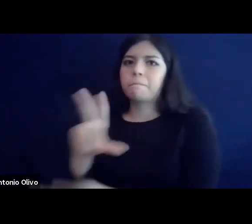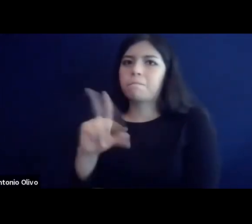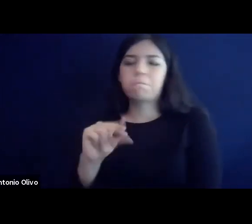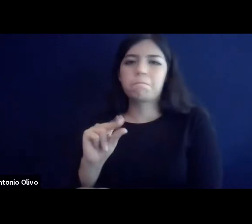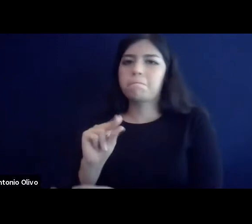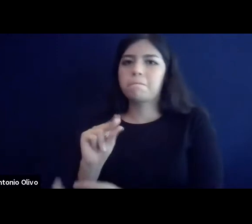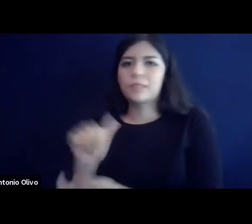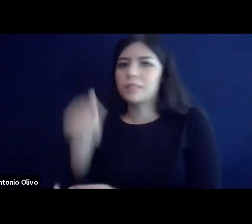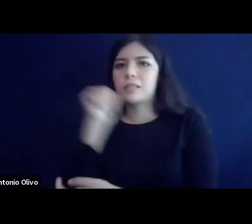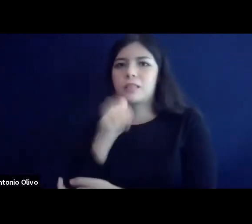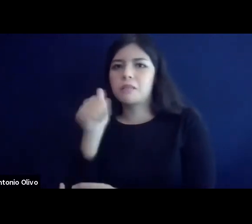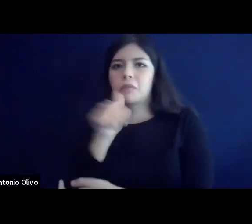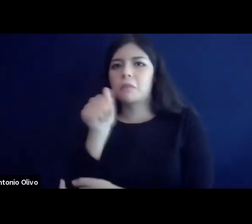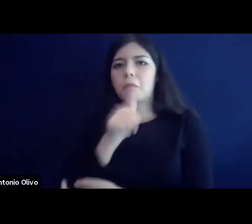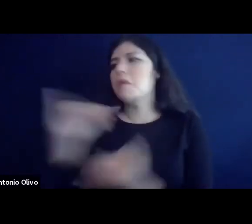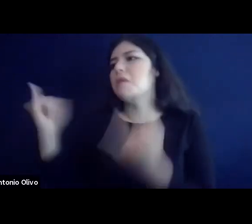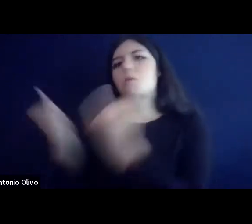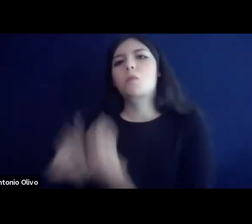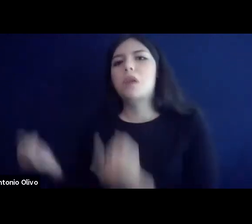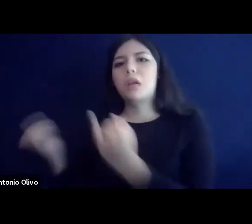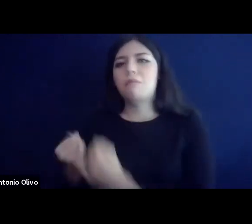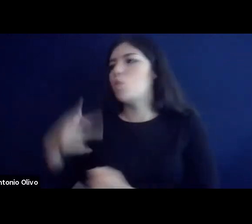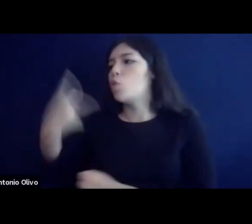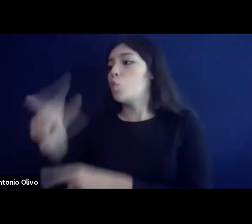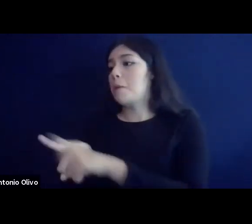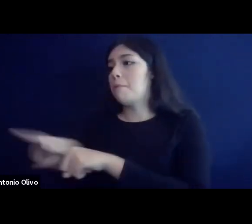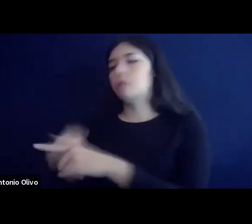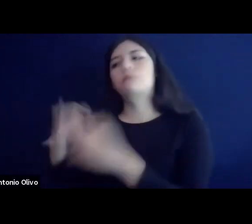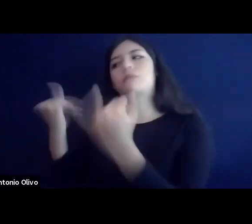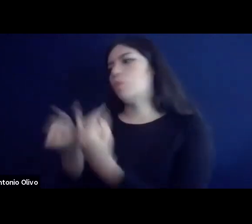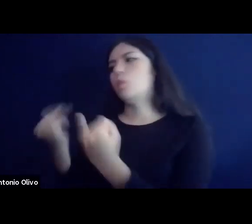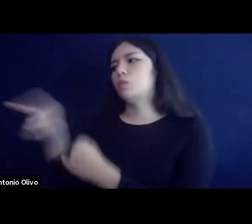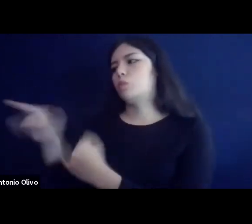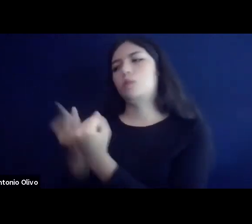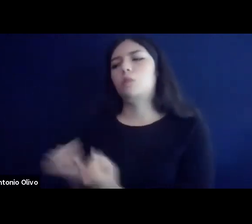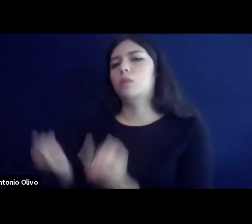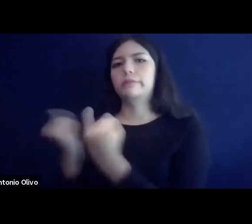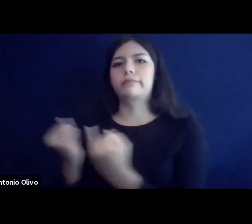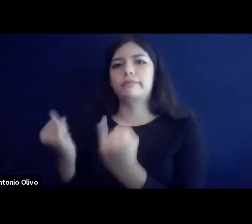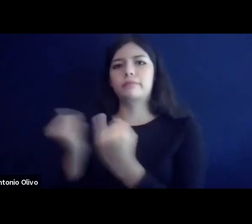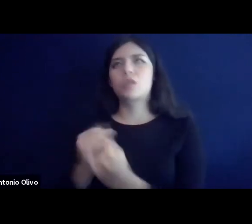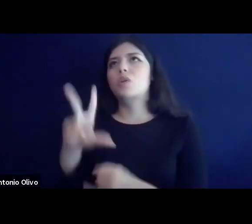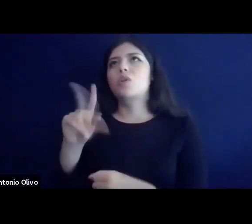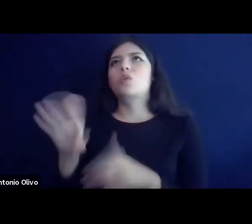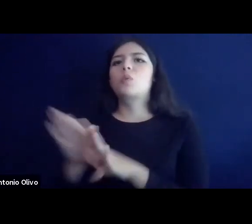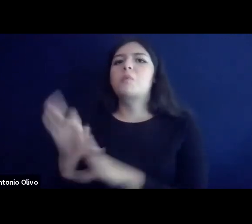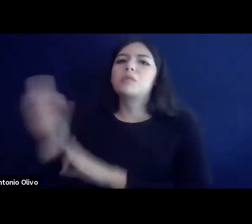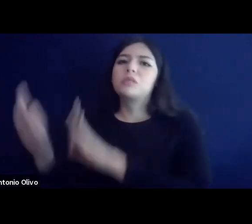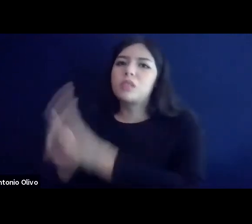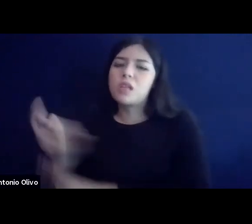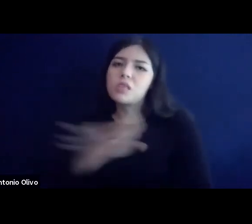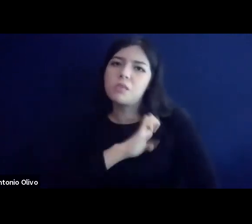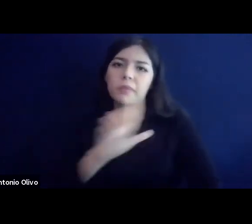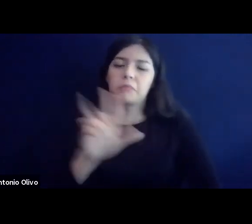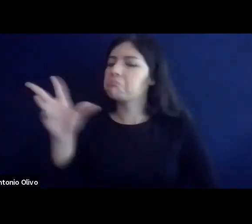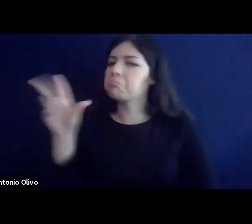Y hay mucho miedo, y eso es normal en cualquier ser humano, ¿no? Y una de las características que tiene